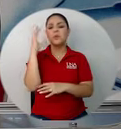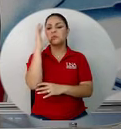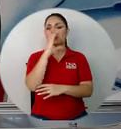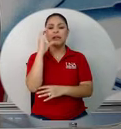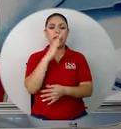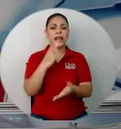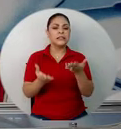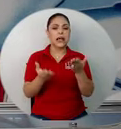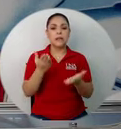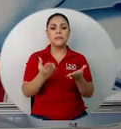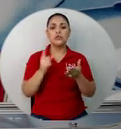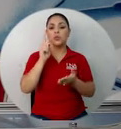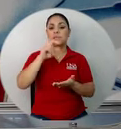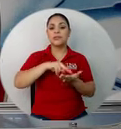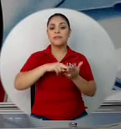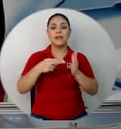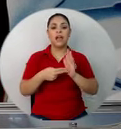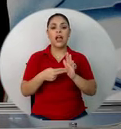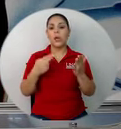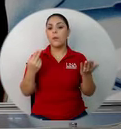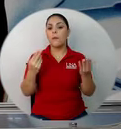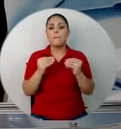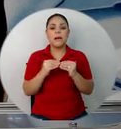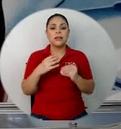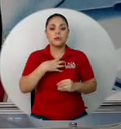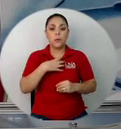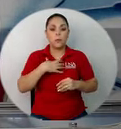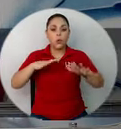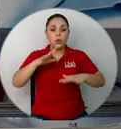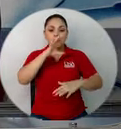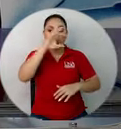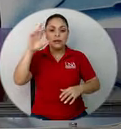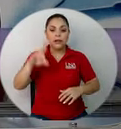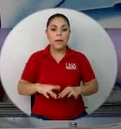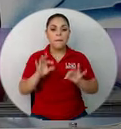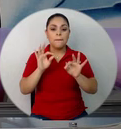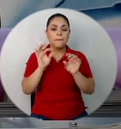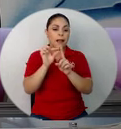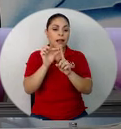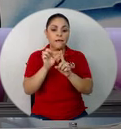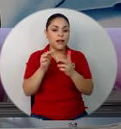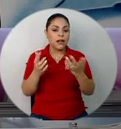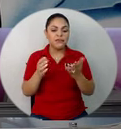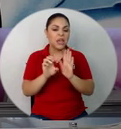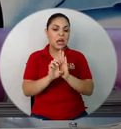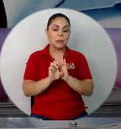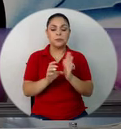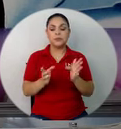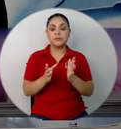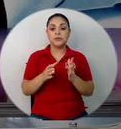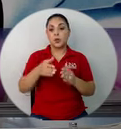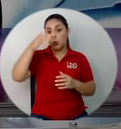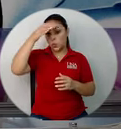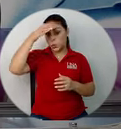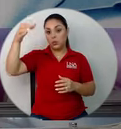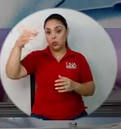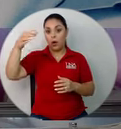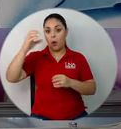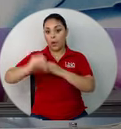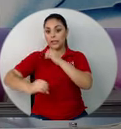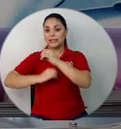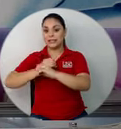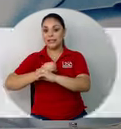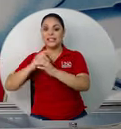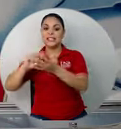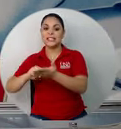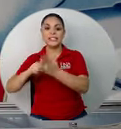una definición más coloquial de lo que es cultura organizacional, podría decir algo como que la cultura organizacional